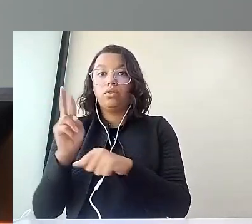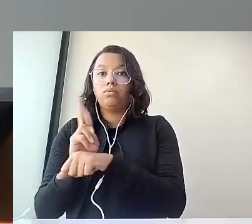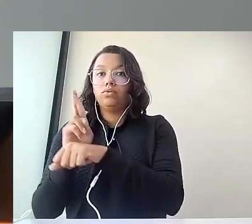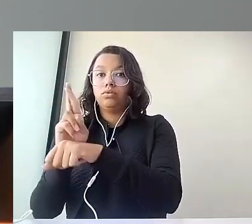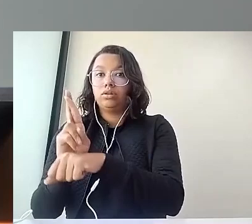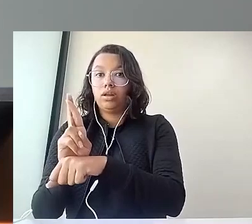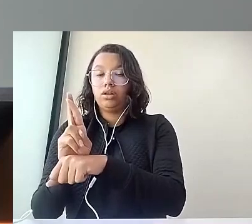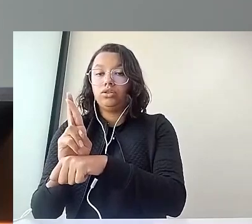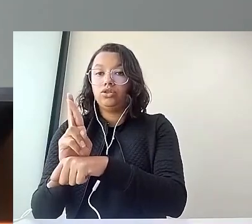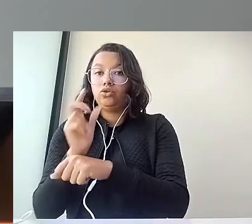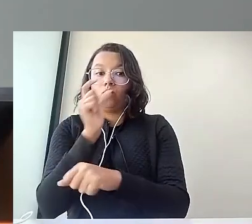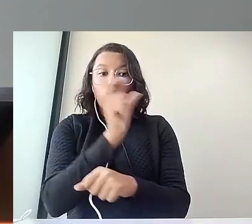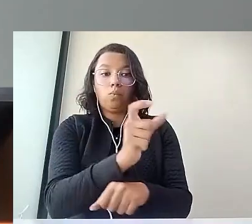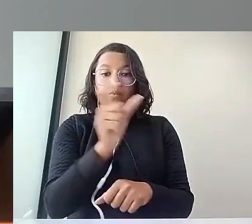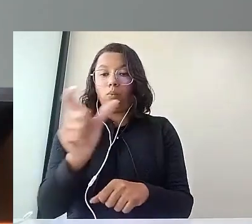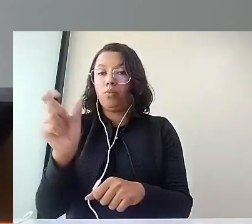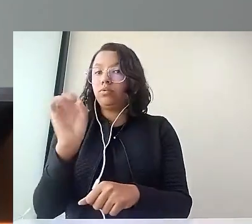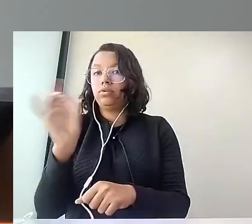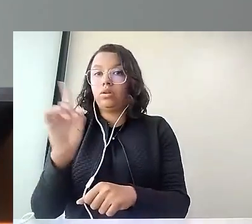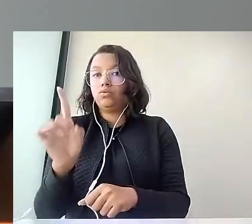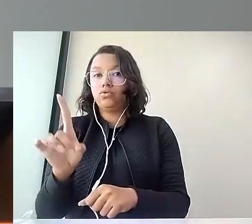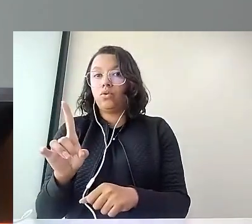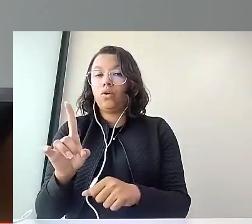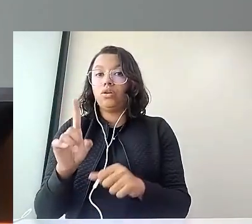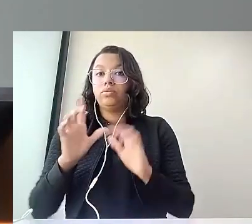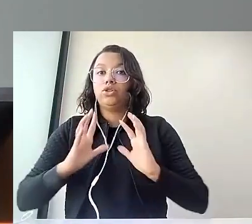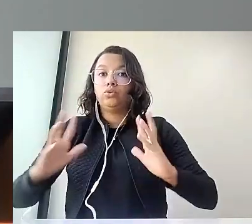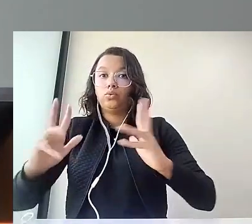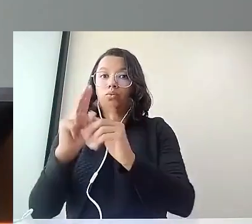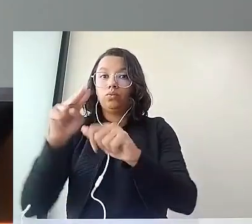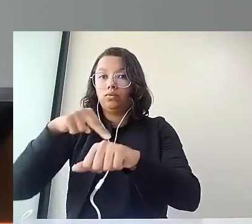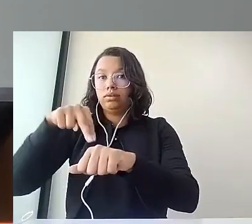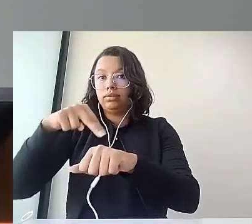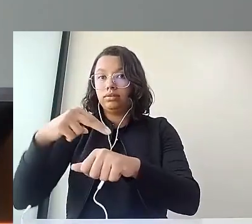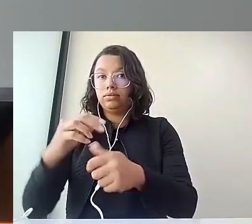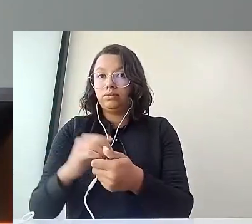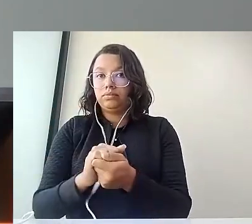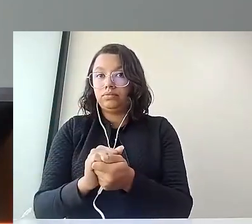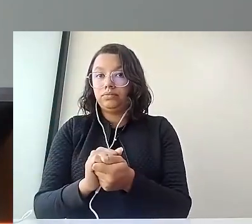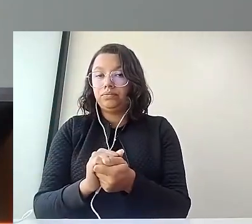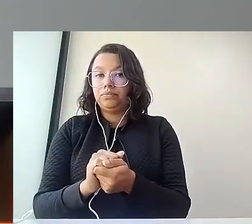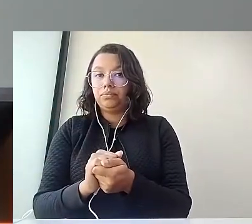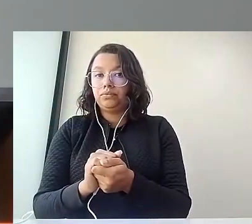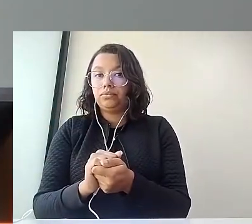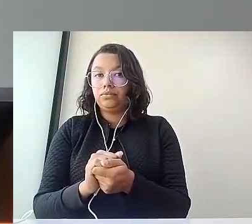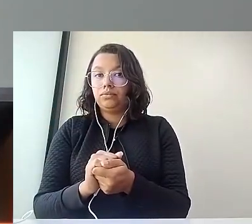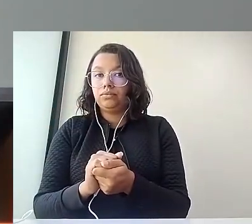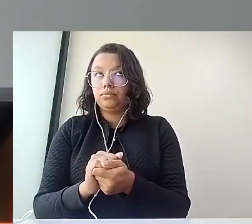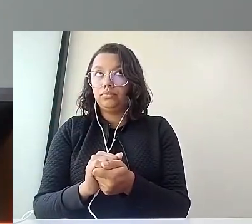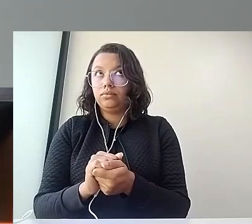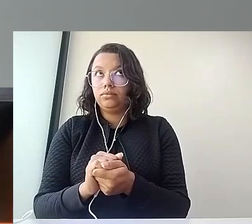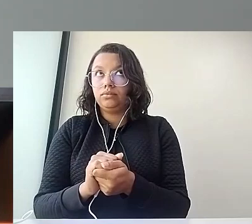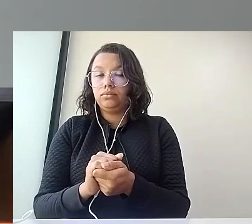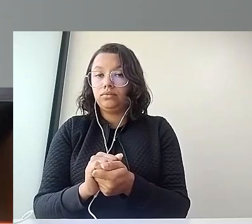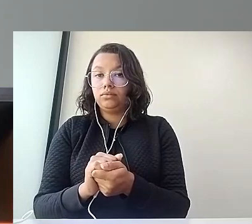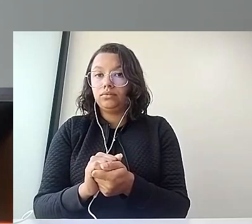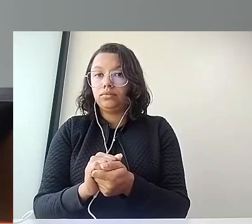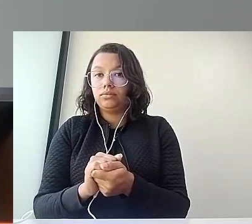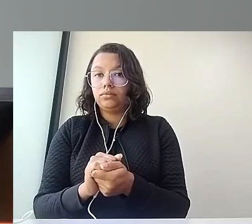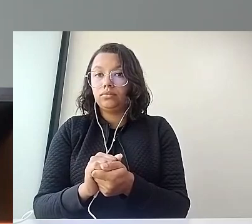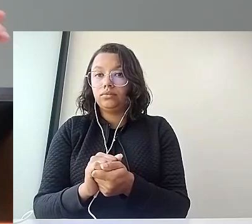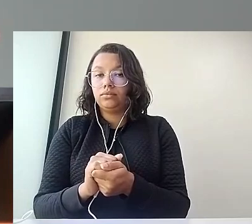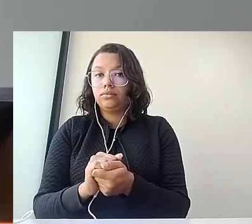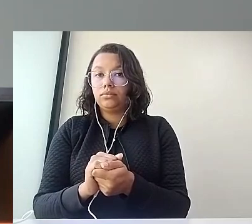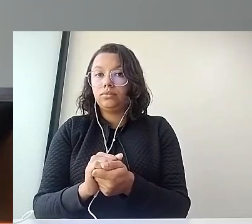Francia. Y eso lo confirmó recientemente nuestra Corte Constitucional, el Consejo Constitucional. Es